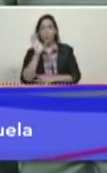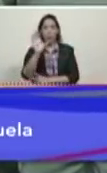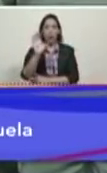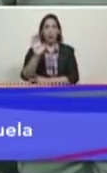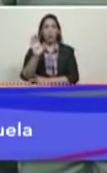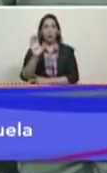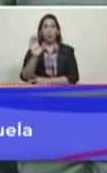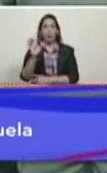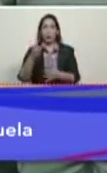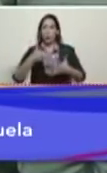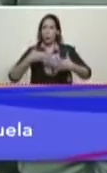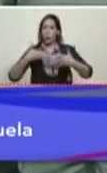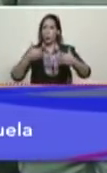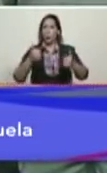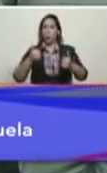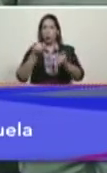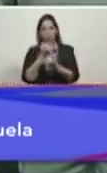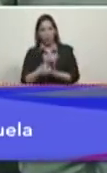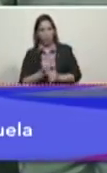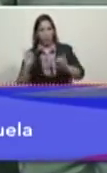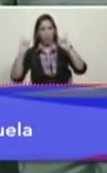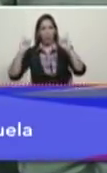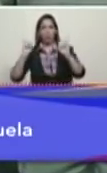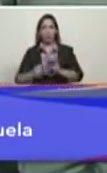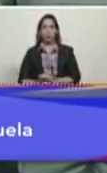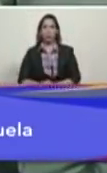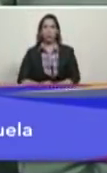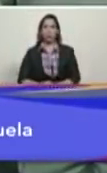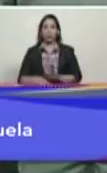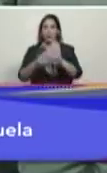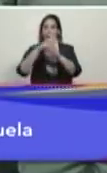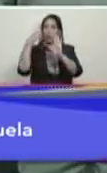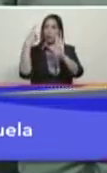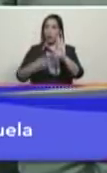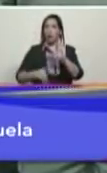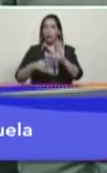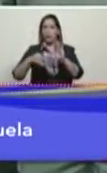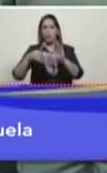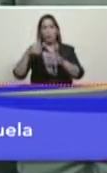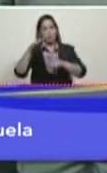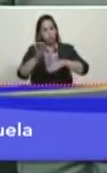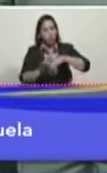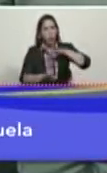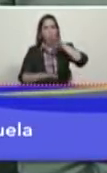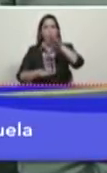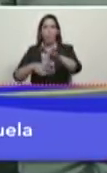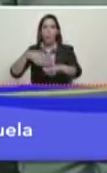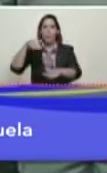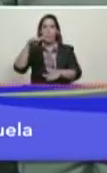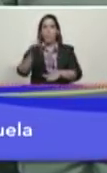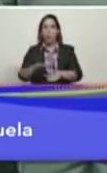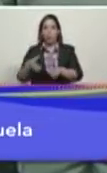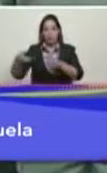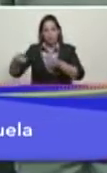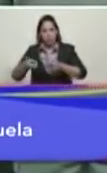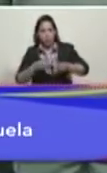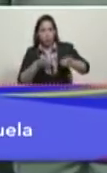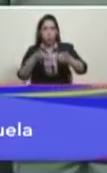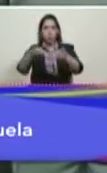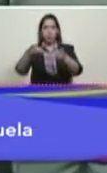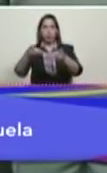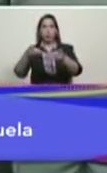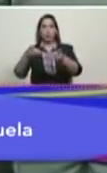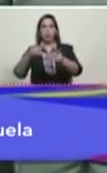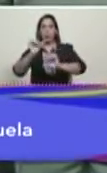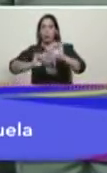su seguridad, su independencia, su derecho a caminar el destino de este